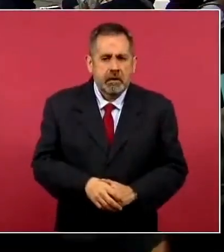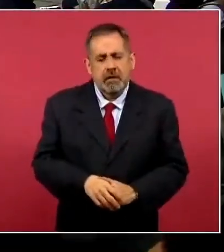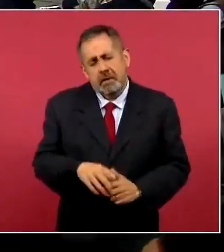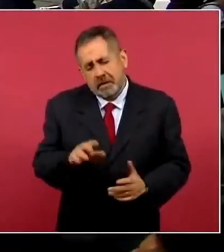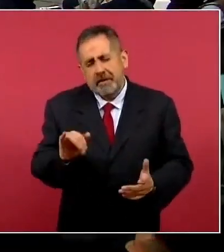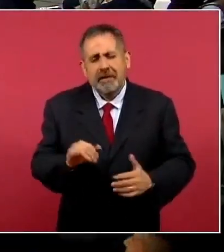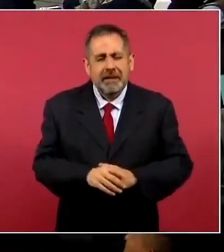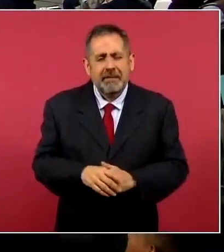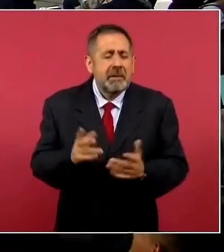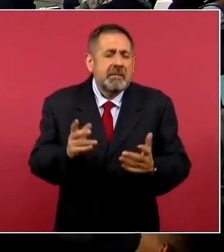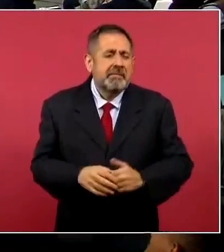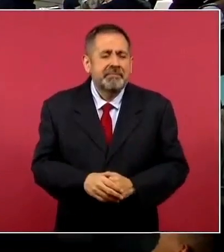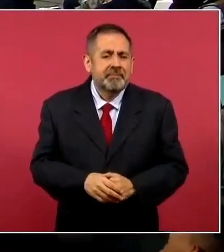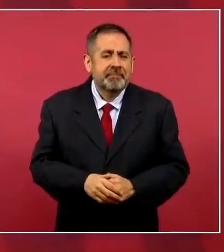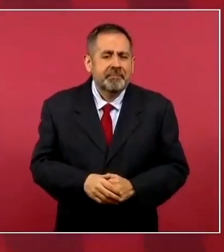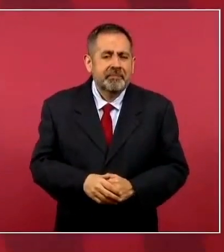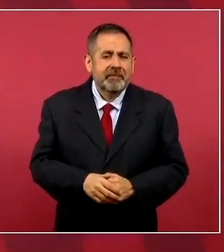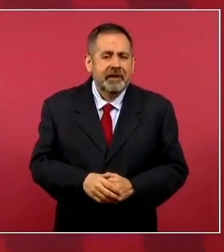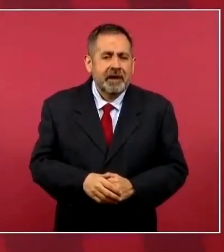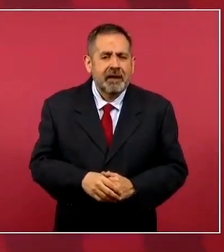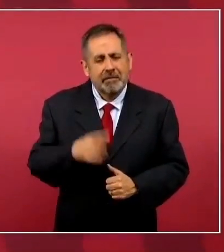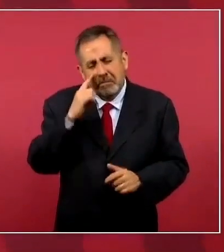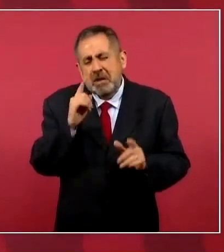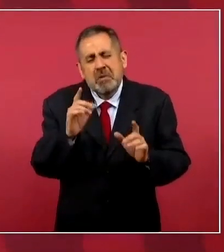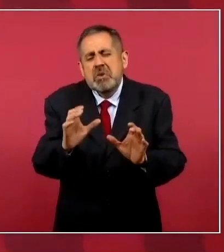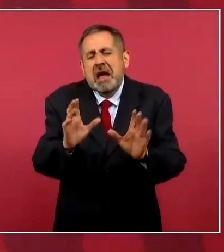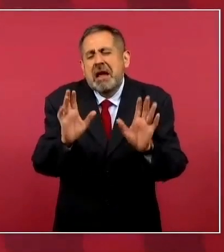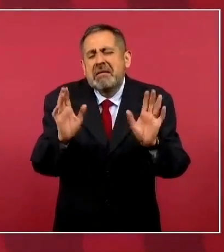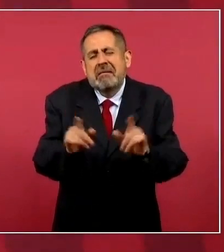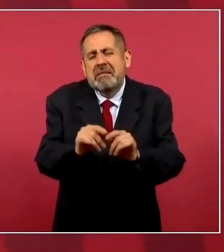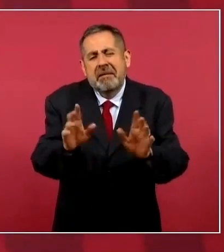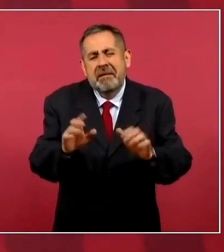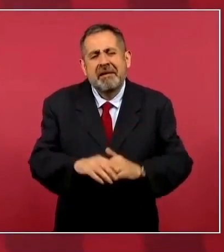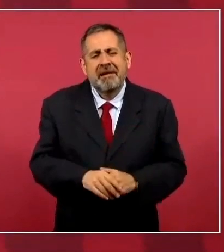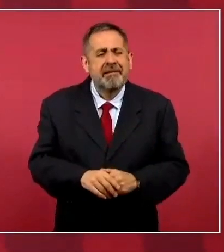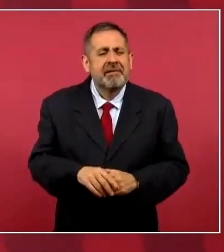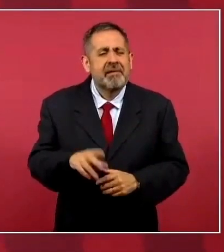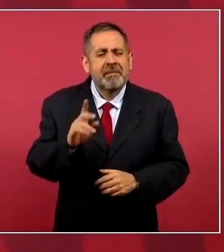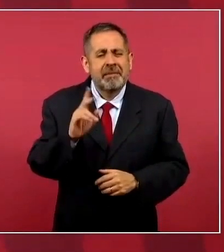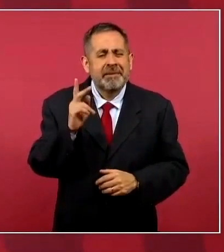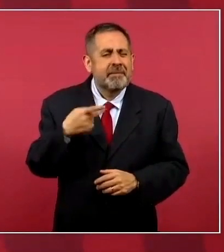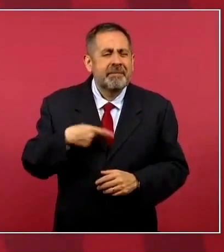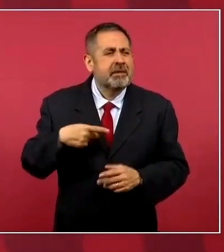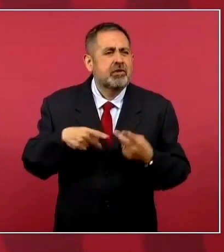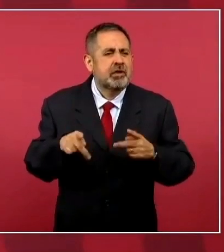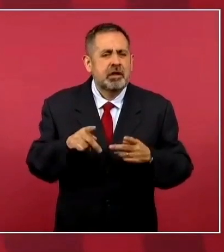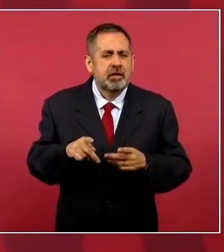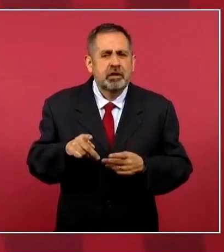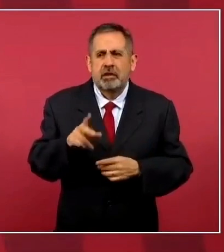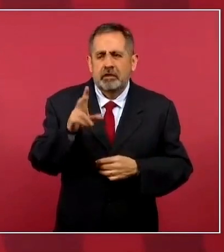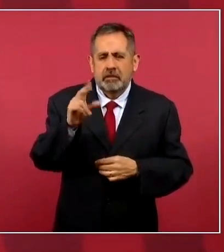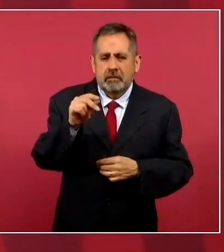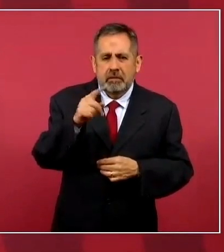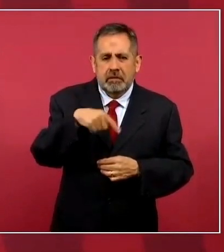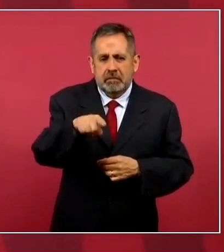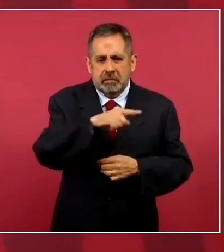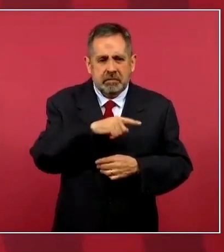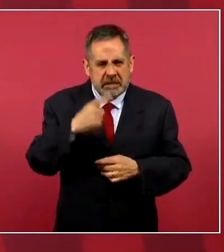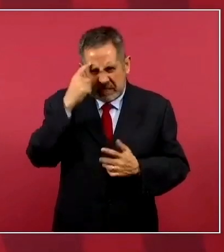Sí, pero vamos a cuidar eso. Pero la gente no